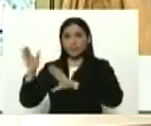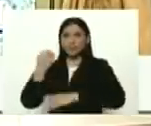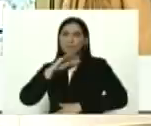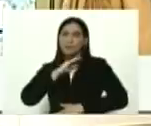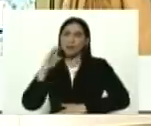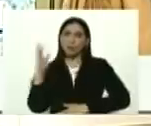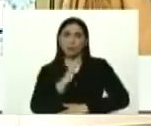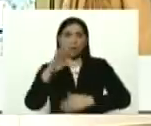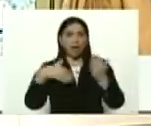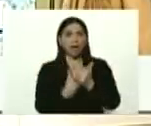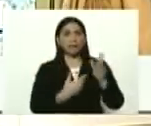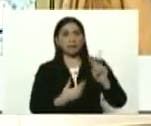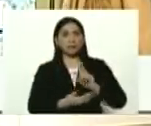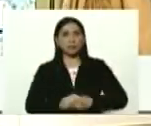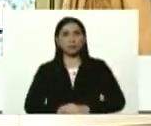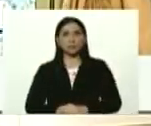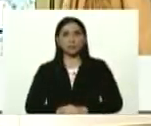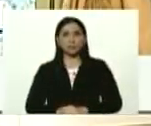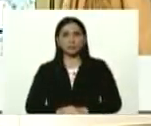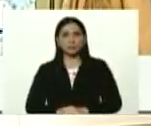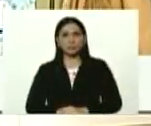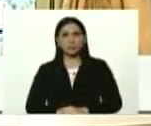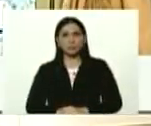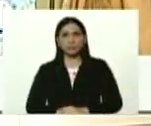104 casos de